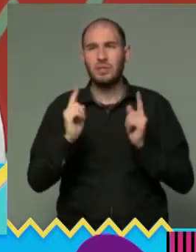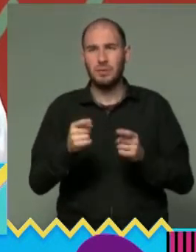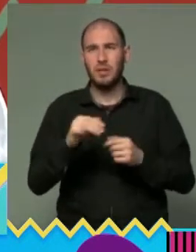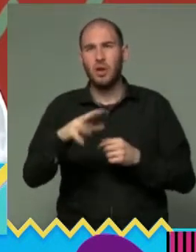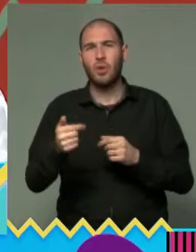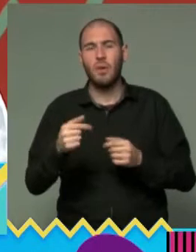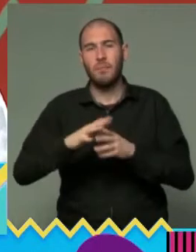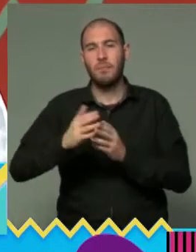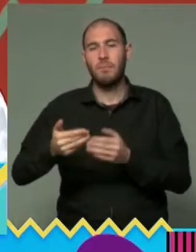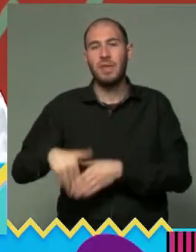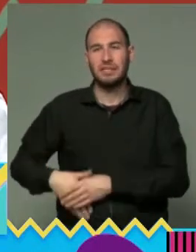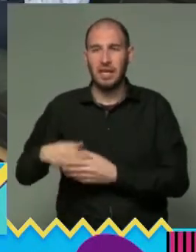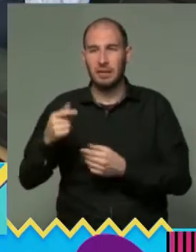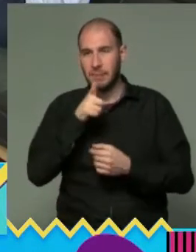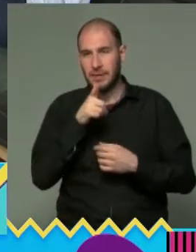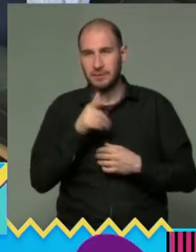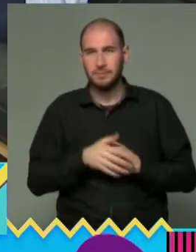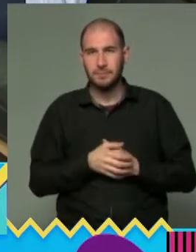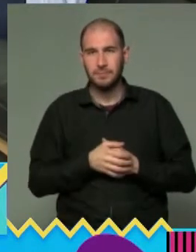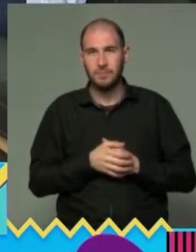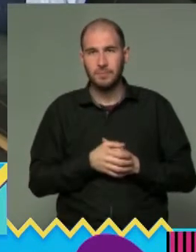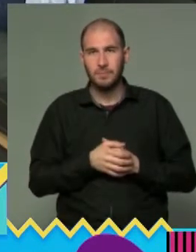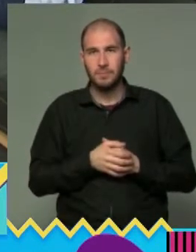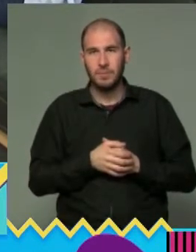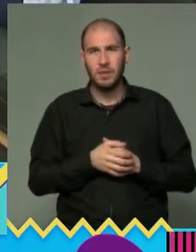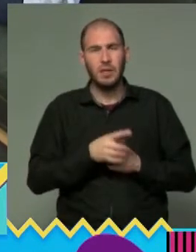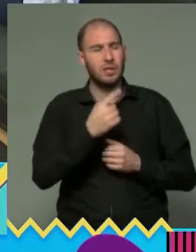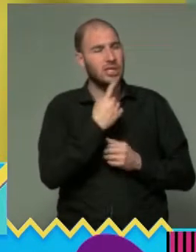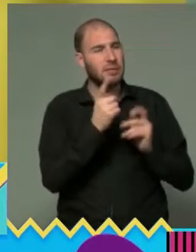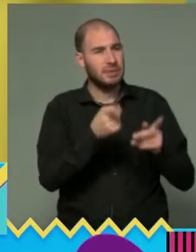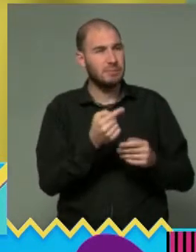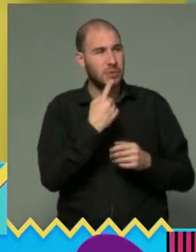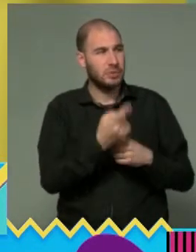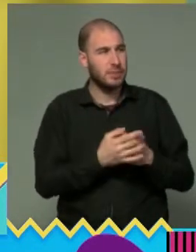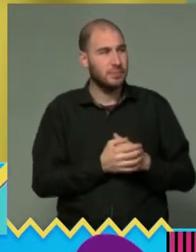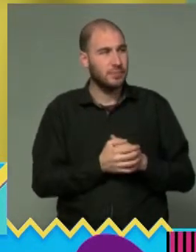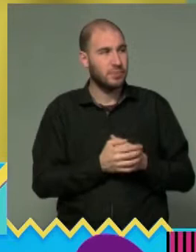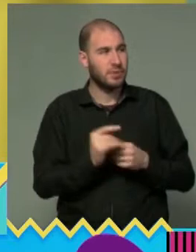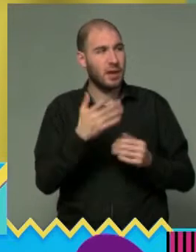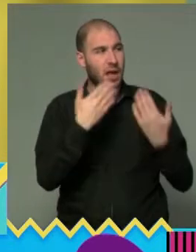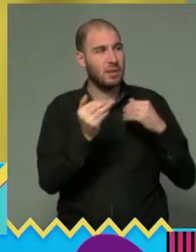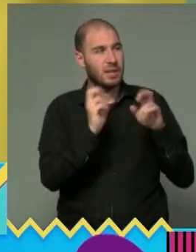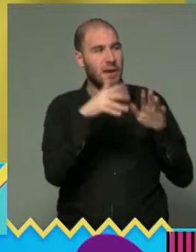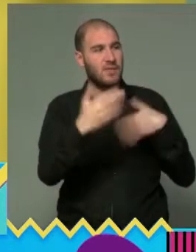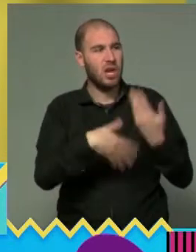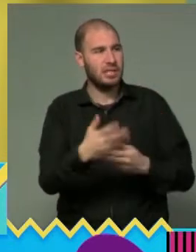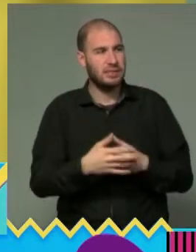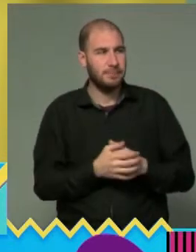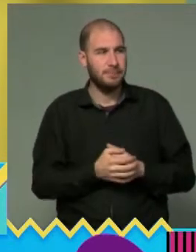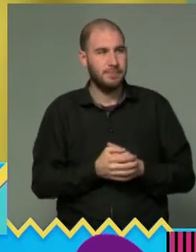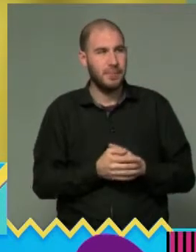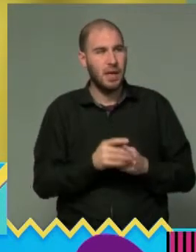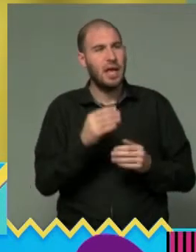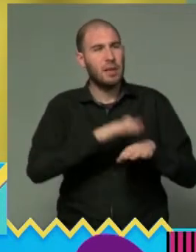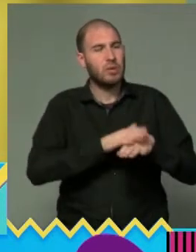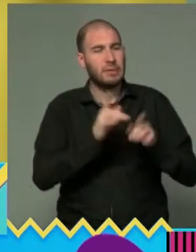hurto de una billetera, creo, o algo así. Bien. Quería saber también, estamos hablando de los casos de violencia y cuál es el